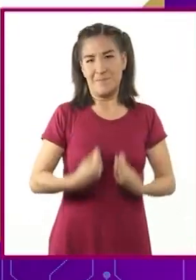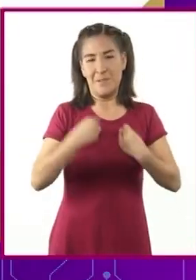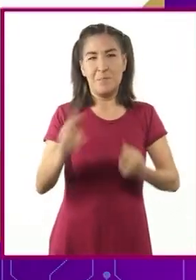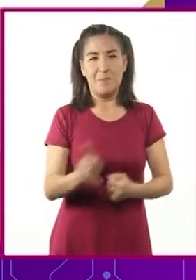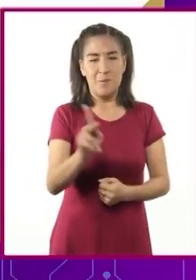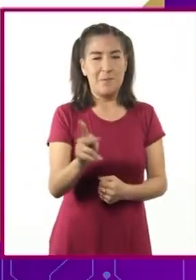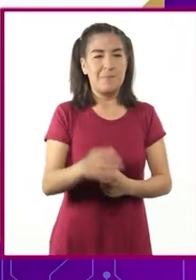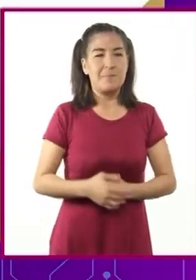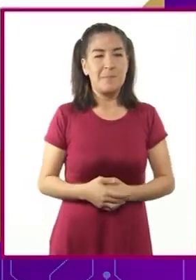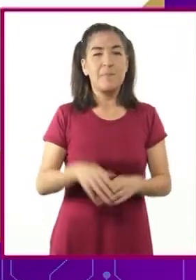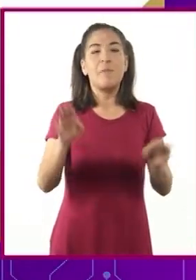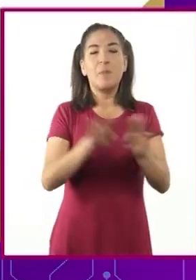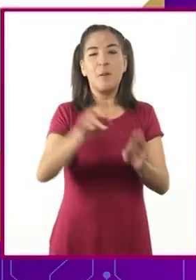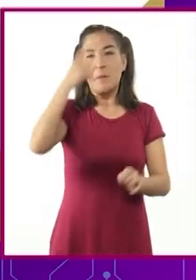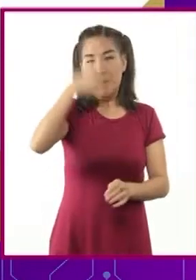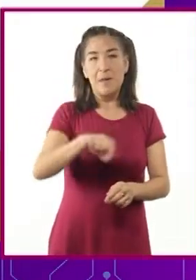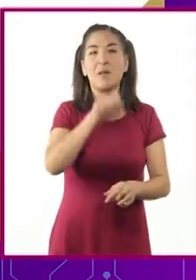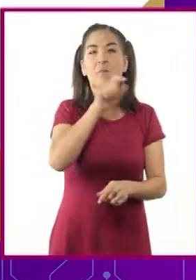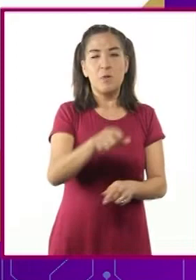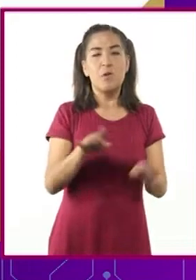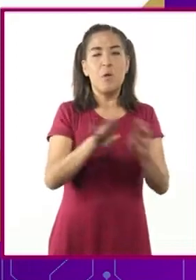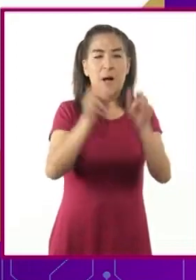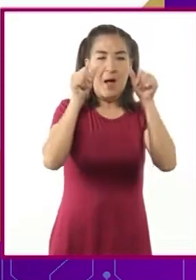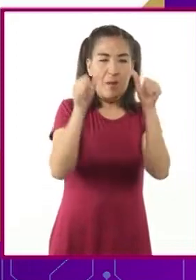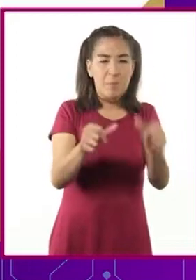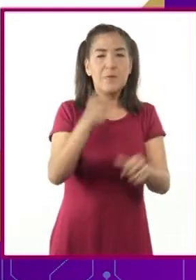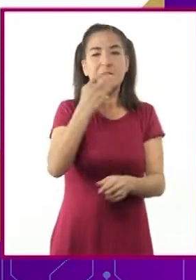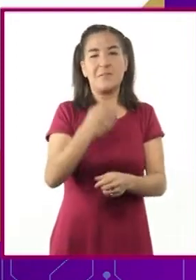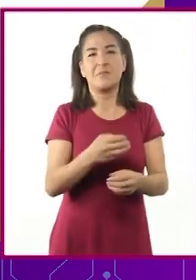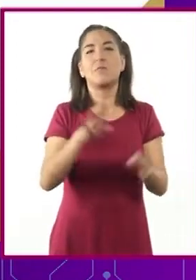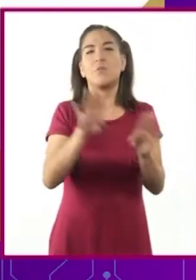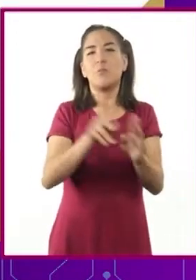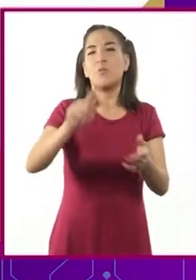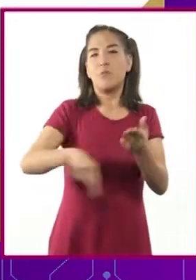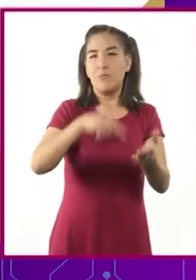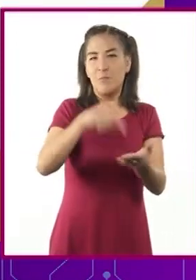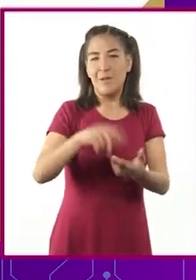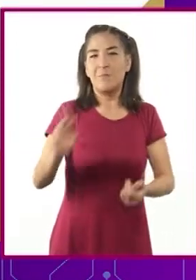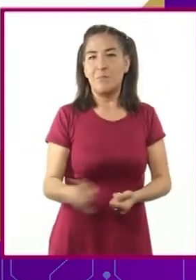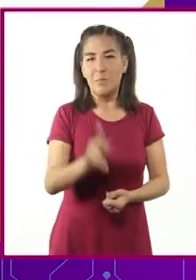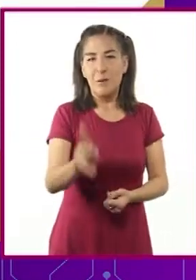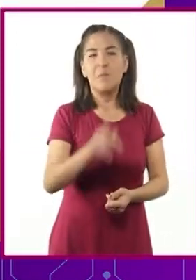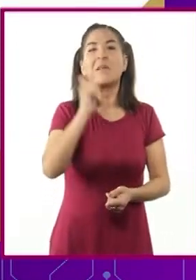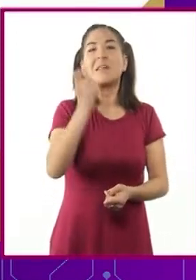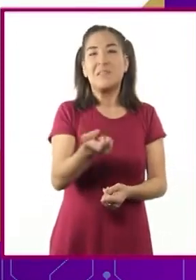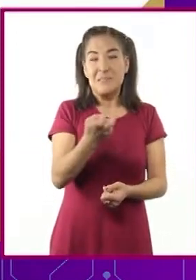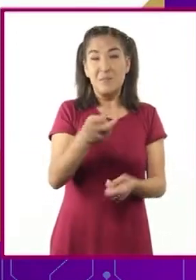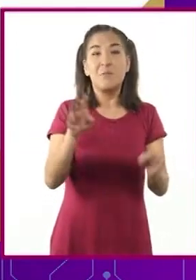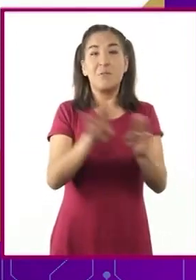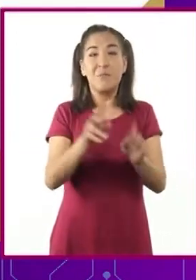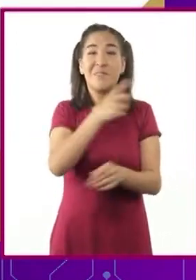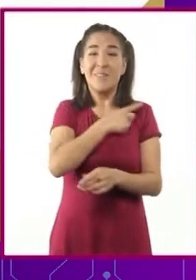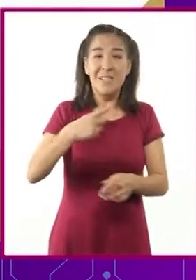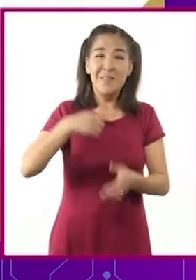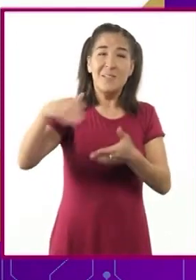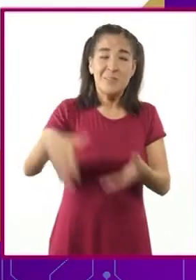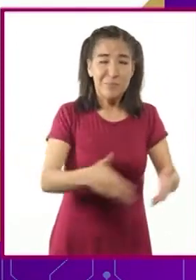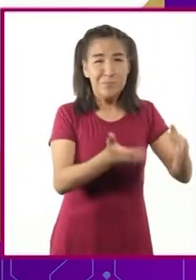La accesibilidad es otro de los retos fundamentales de los espacios rurales, ya que se tienen que recorrer